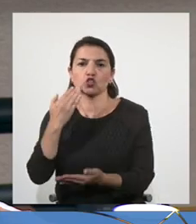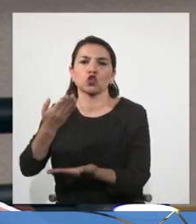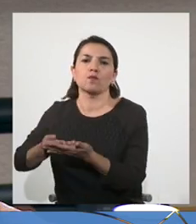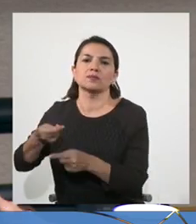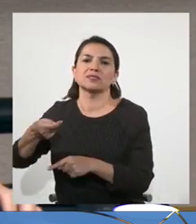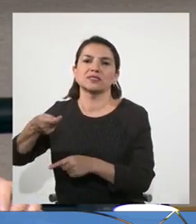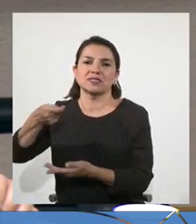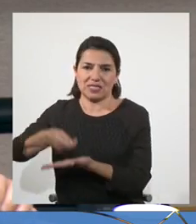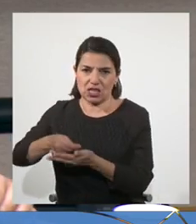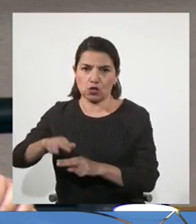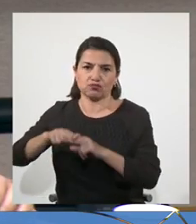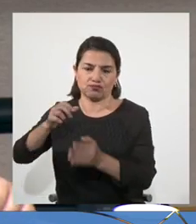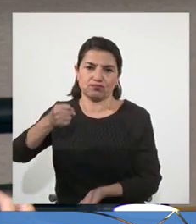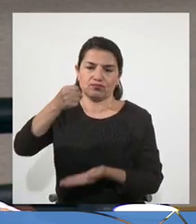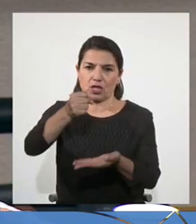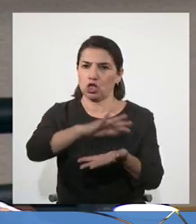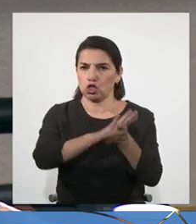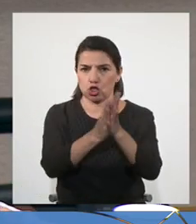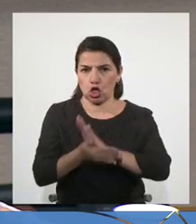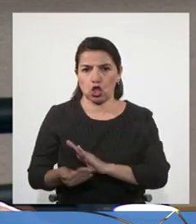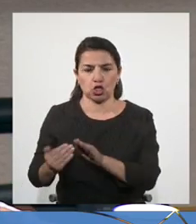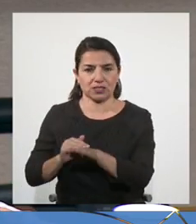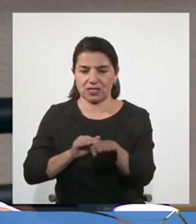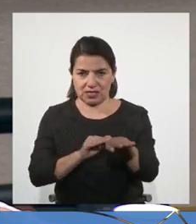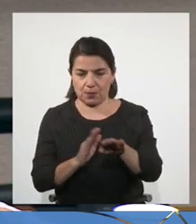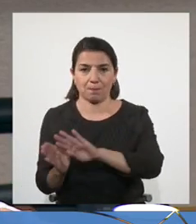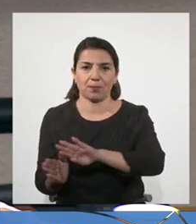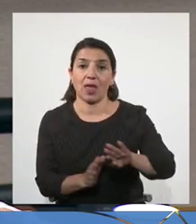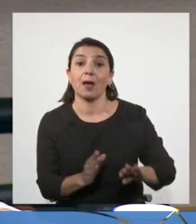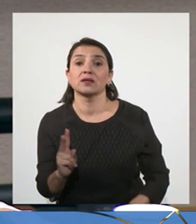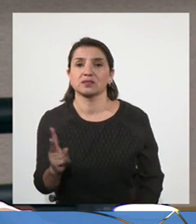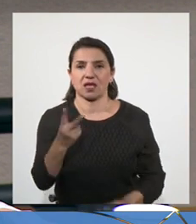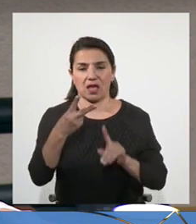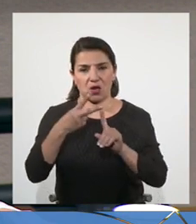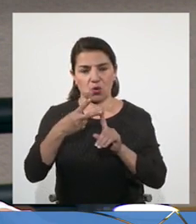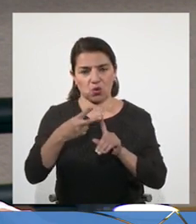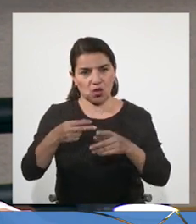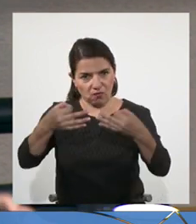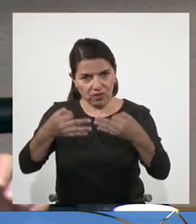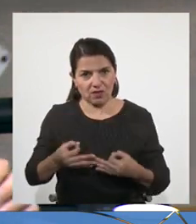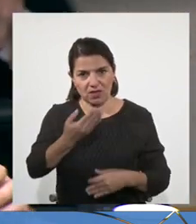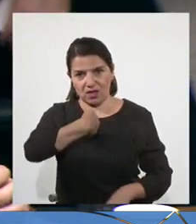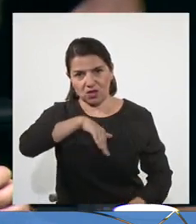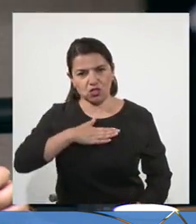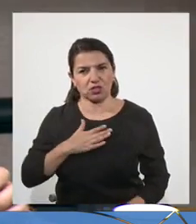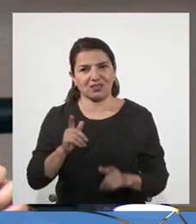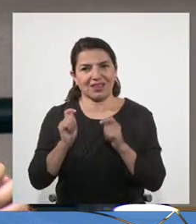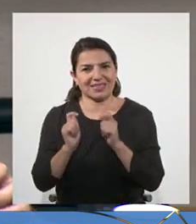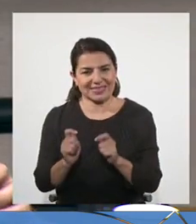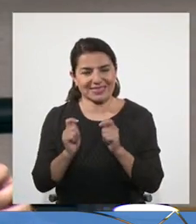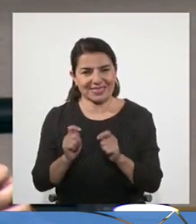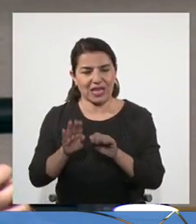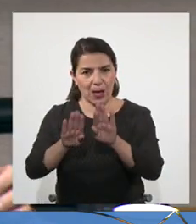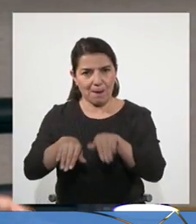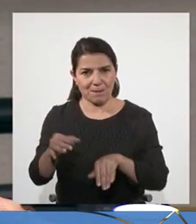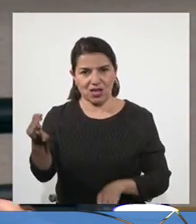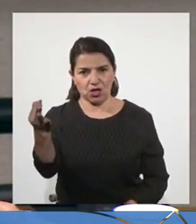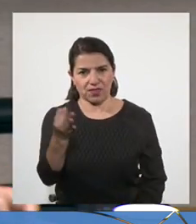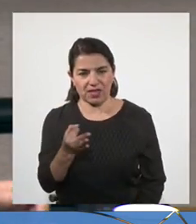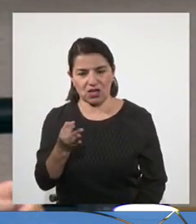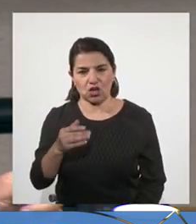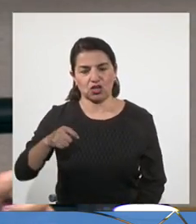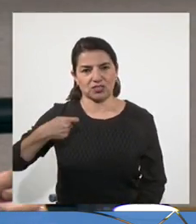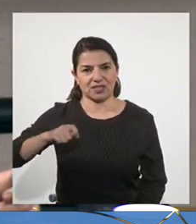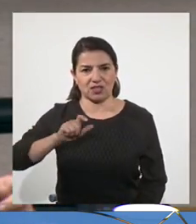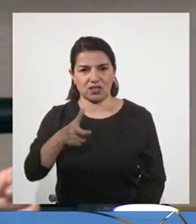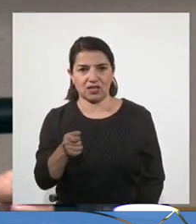Transantiago. Eso es lo primero. Lo segundo es que efectivamente nosotros hemos tratado de, tal como lo dijo el senador García Huidobro, hemos tratado